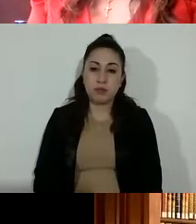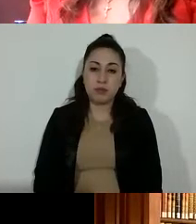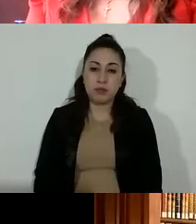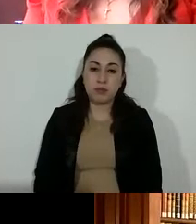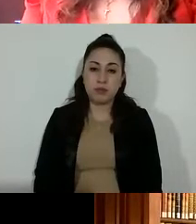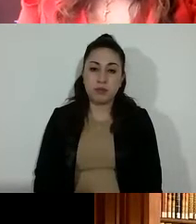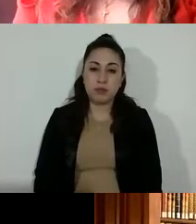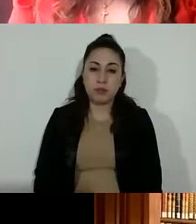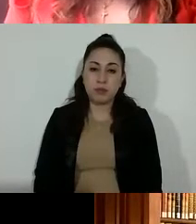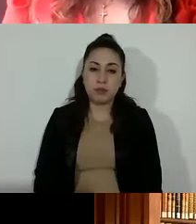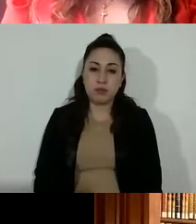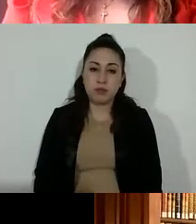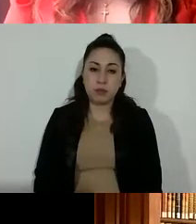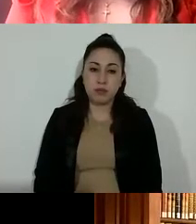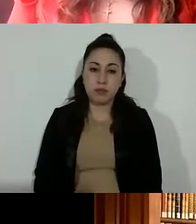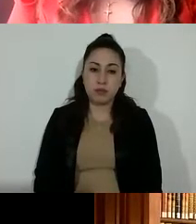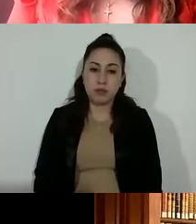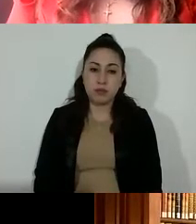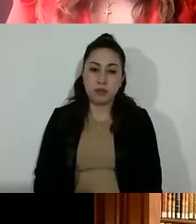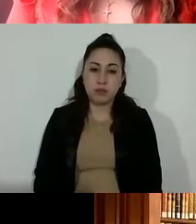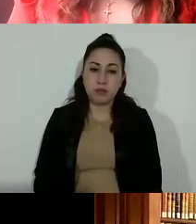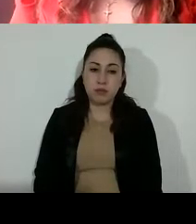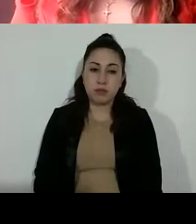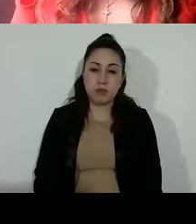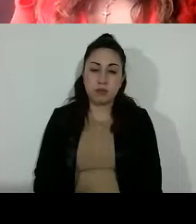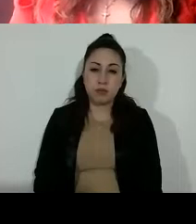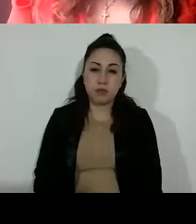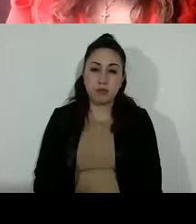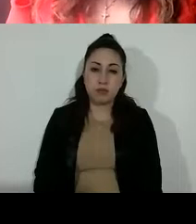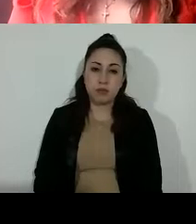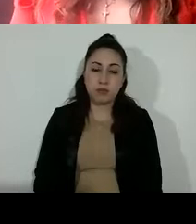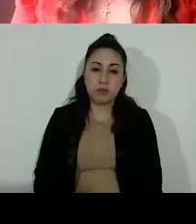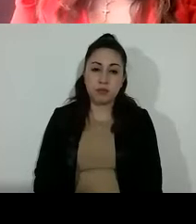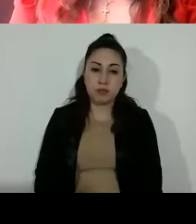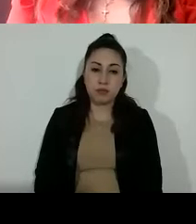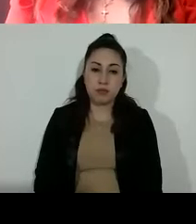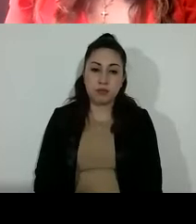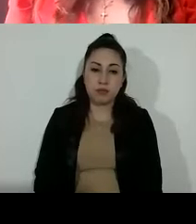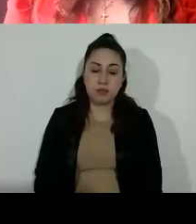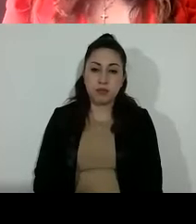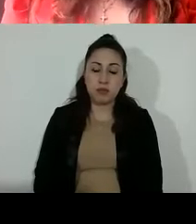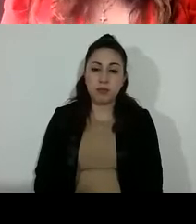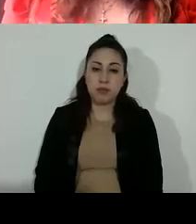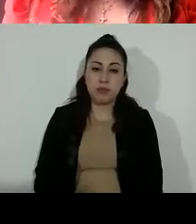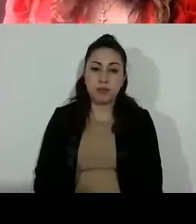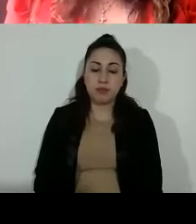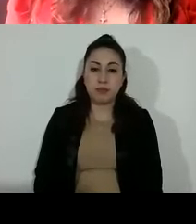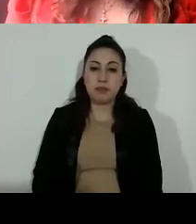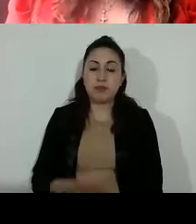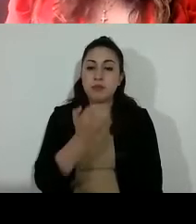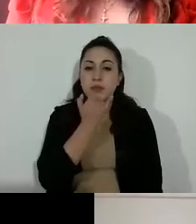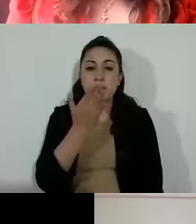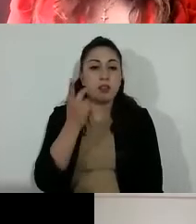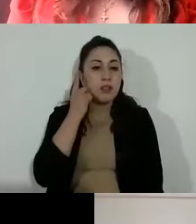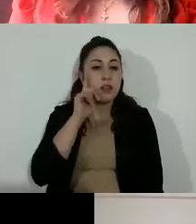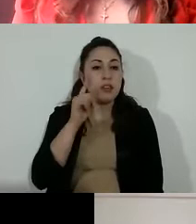Sí, Discúlpeme, diputada Guadalupe Morales, no